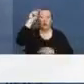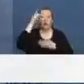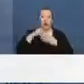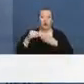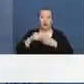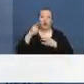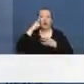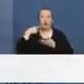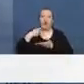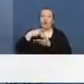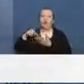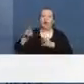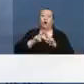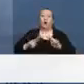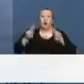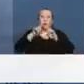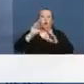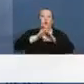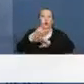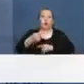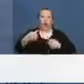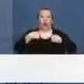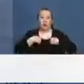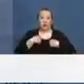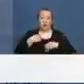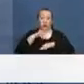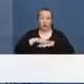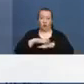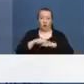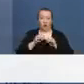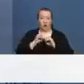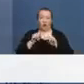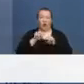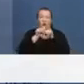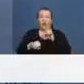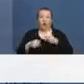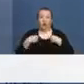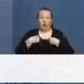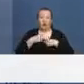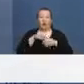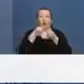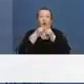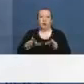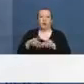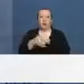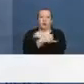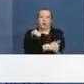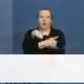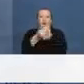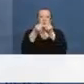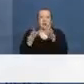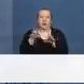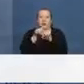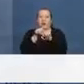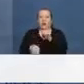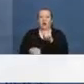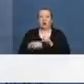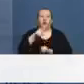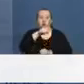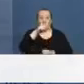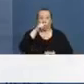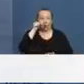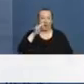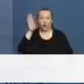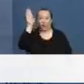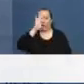universo y obviamente después vienen contra mí no por hacerme daño a mí qué daño le hacen al país este tipo ojalá nunca olviden el